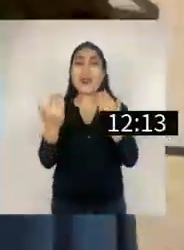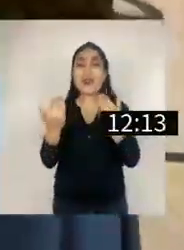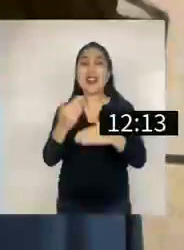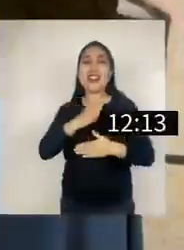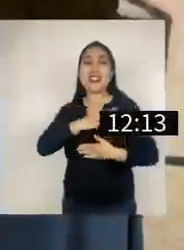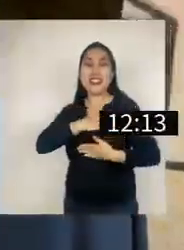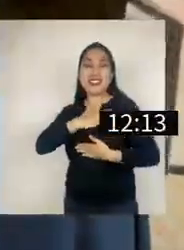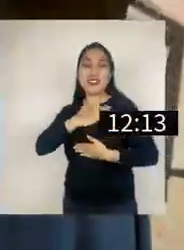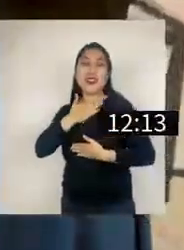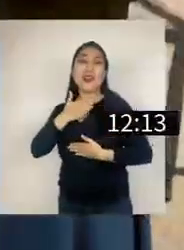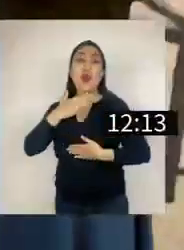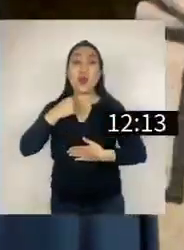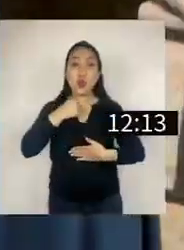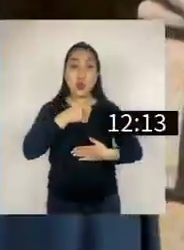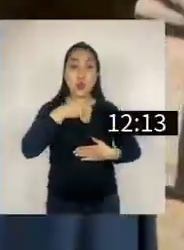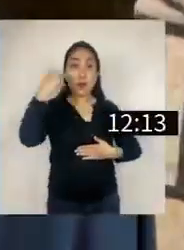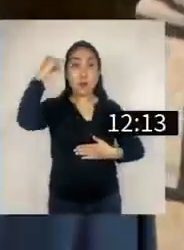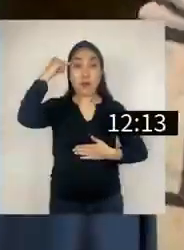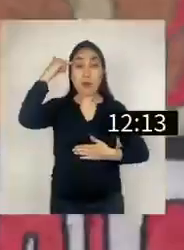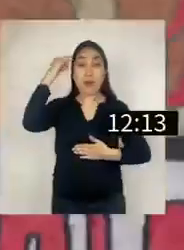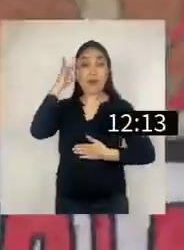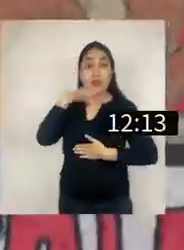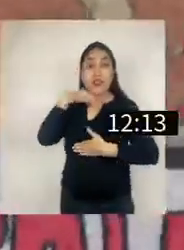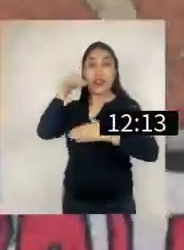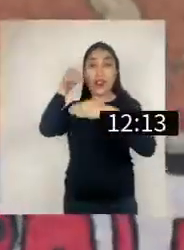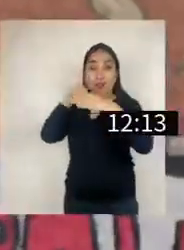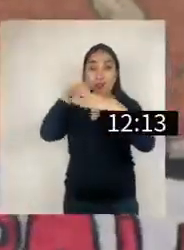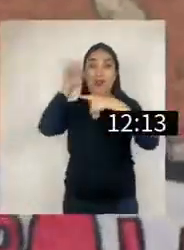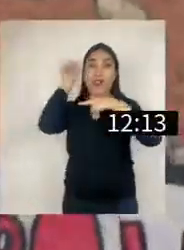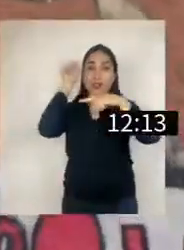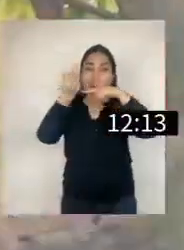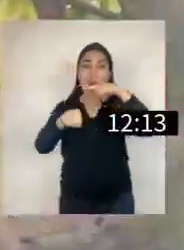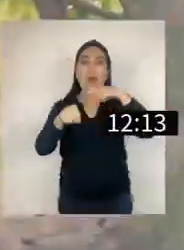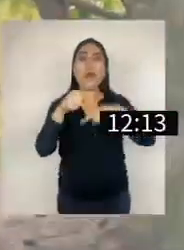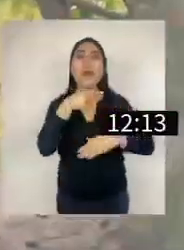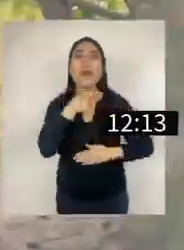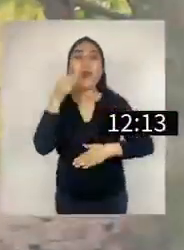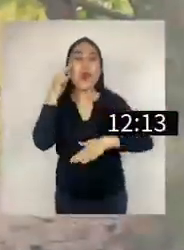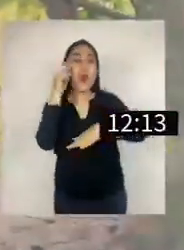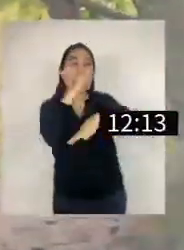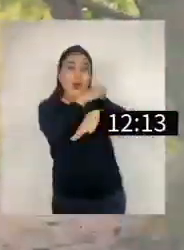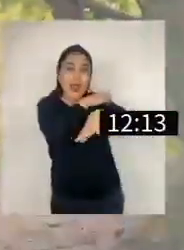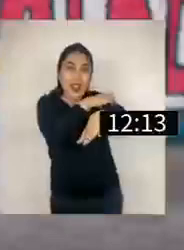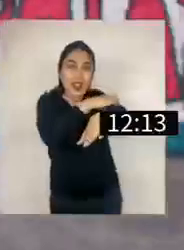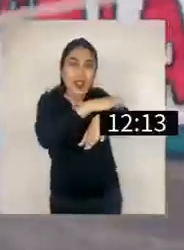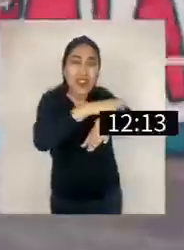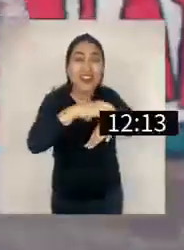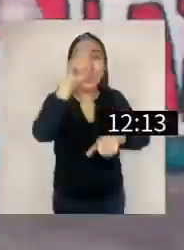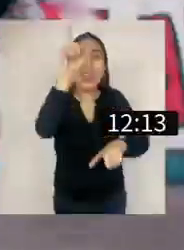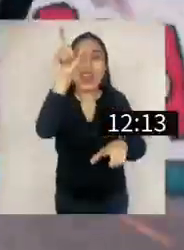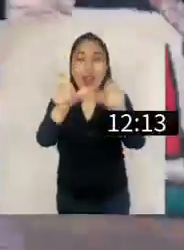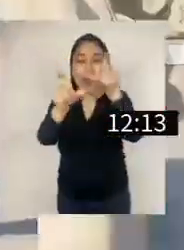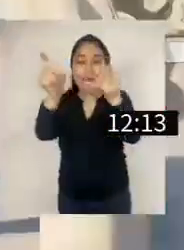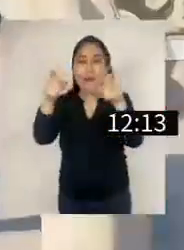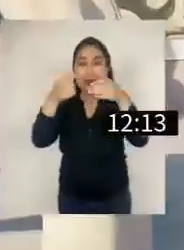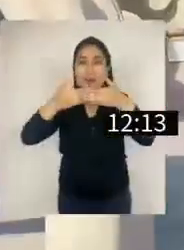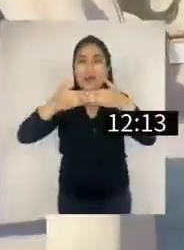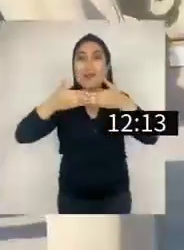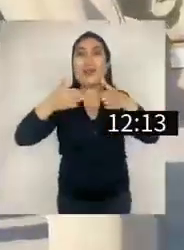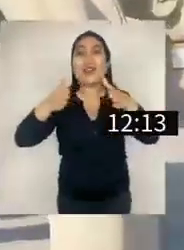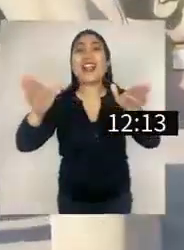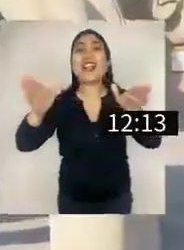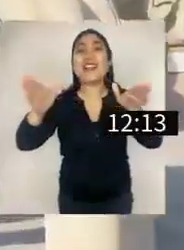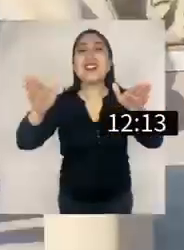elevo. Por mi Chile digo apruebo, pues quiero en cada rincón ver alegre el corazón de mi gente